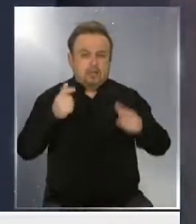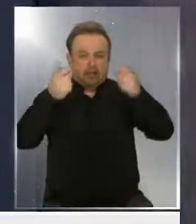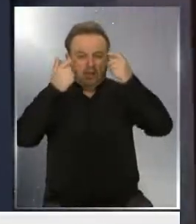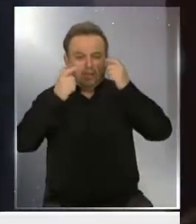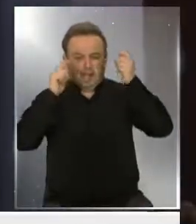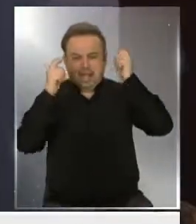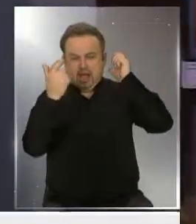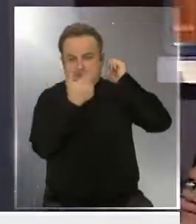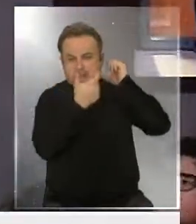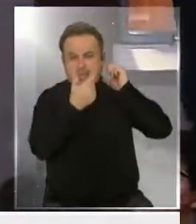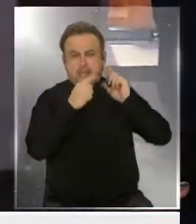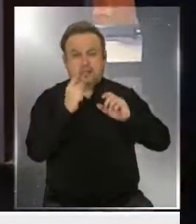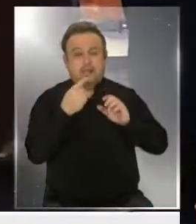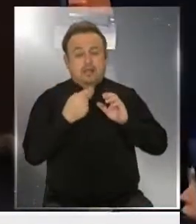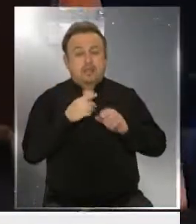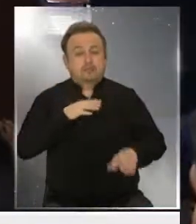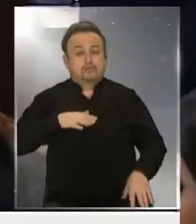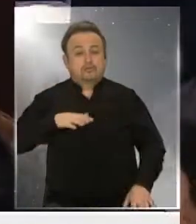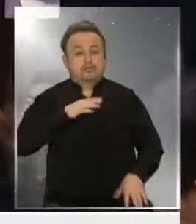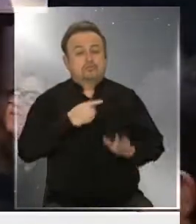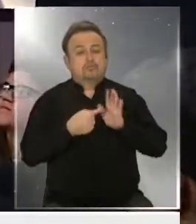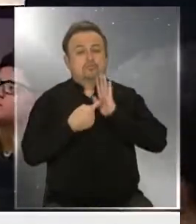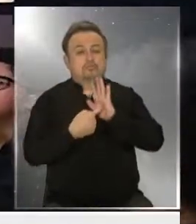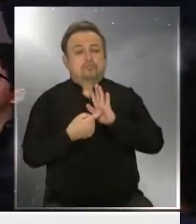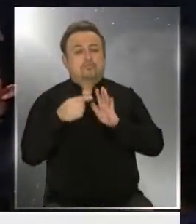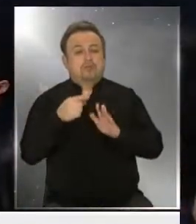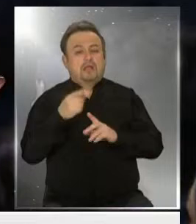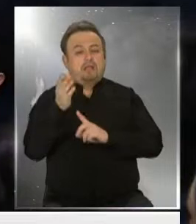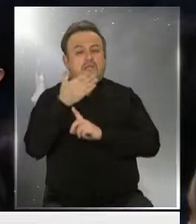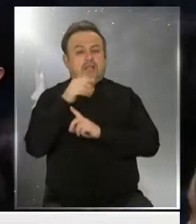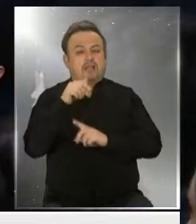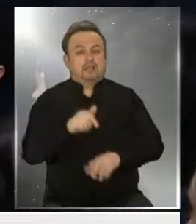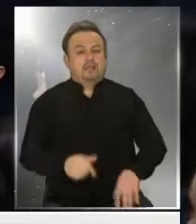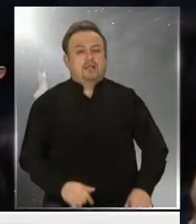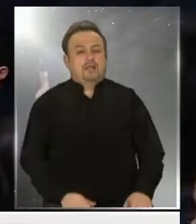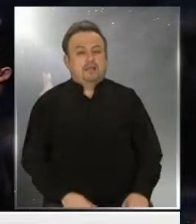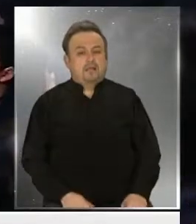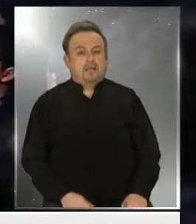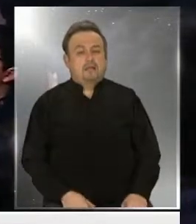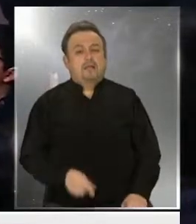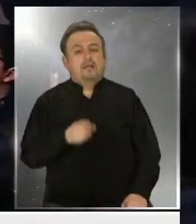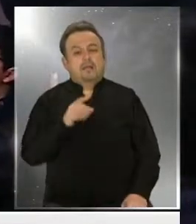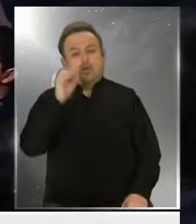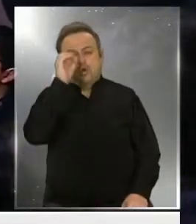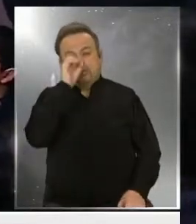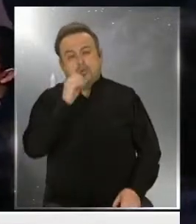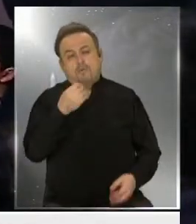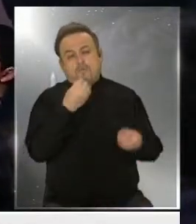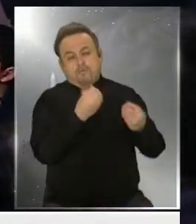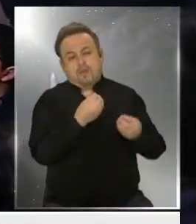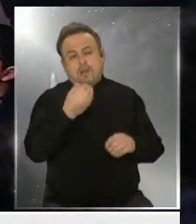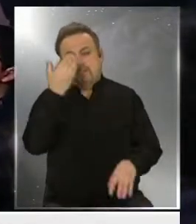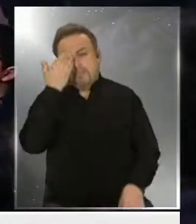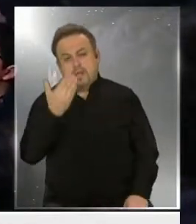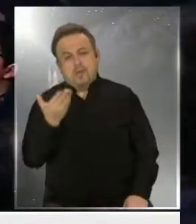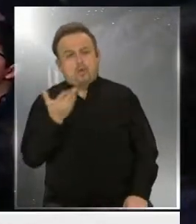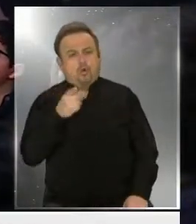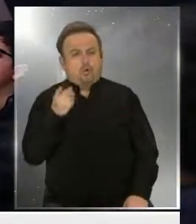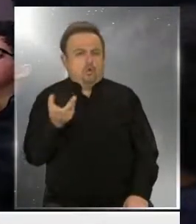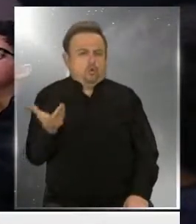revés. Y salió en sociedad mostrando esta bandera. Hubieron opiniones buenas y opiniones malas. ¿Cómo ella